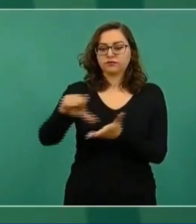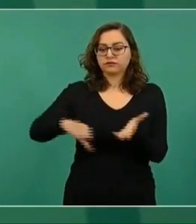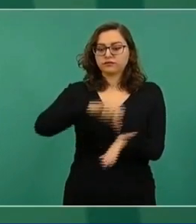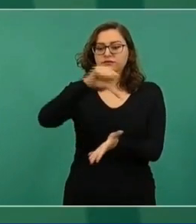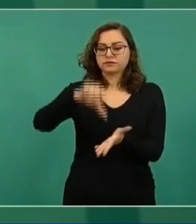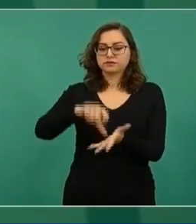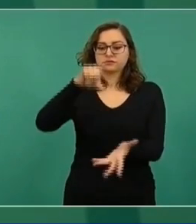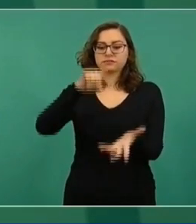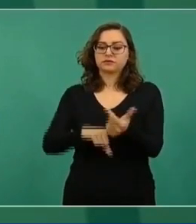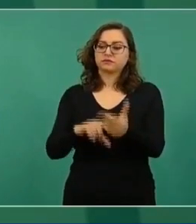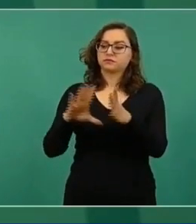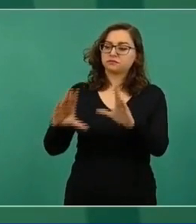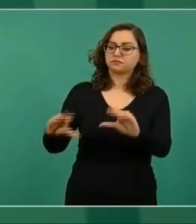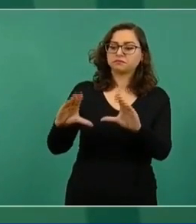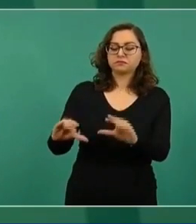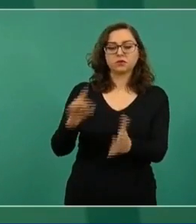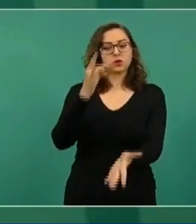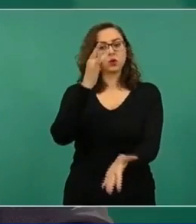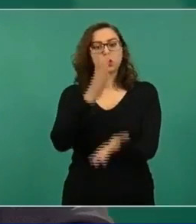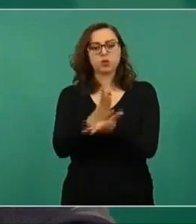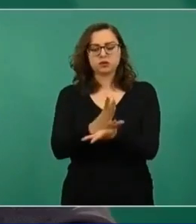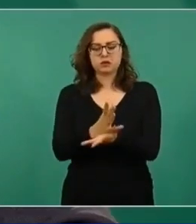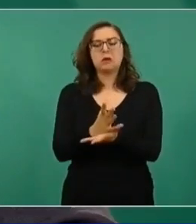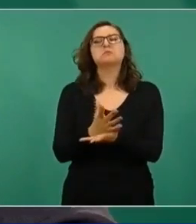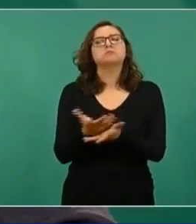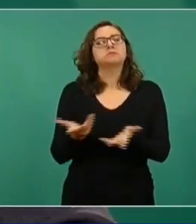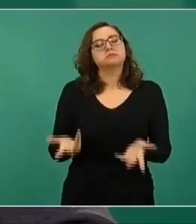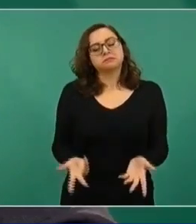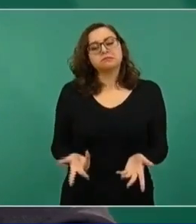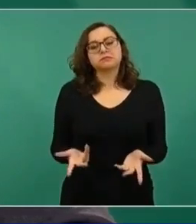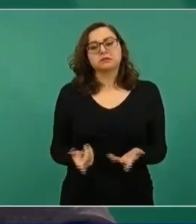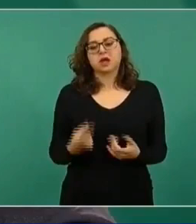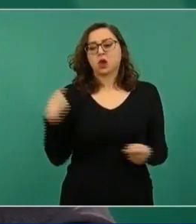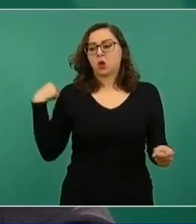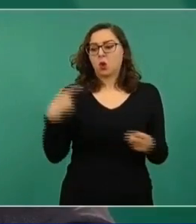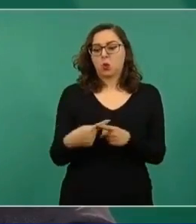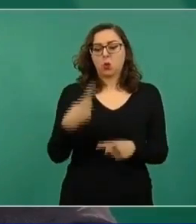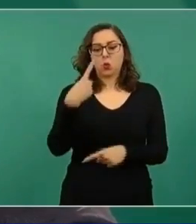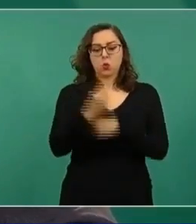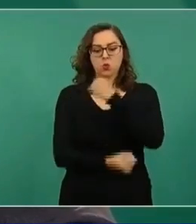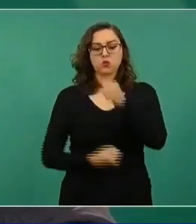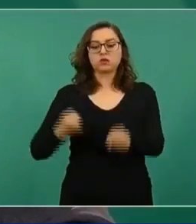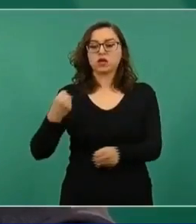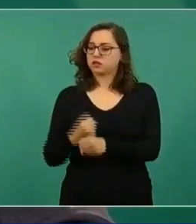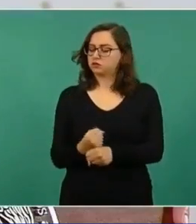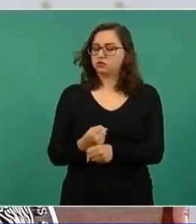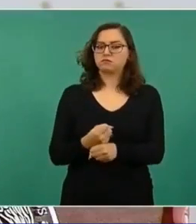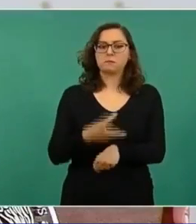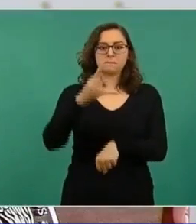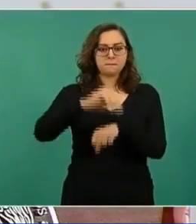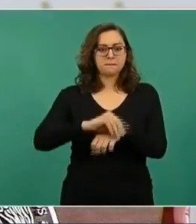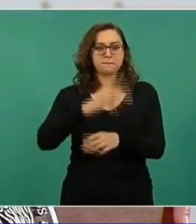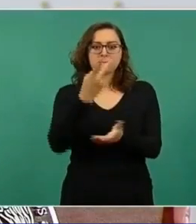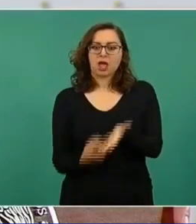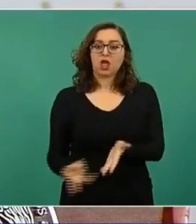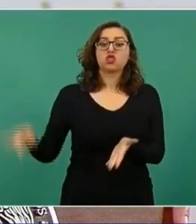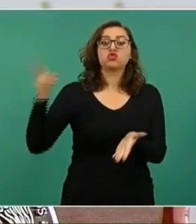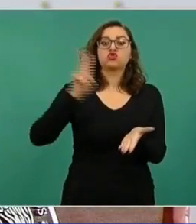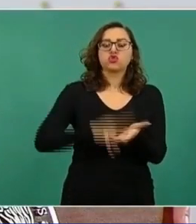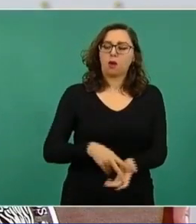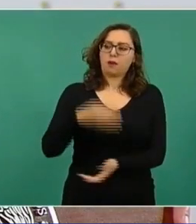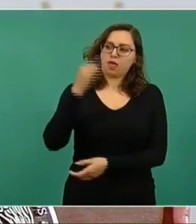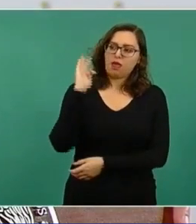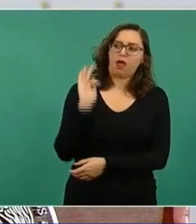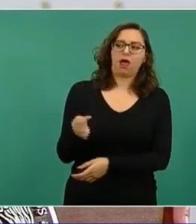se podían formar estos pacientes. Todavía lo tenemos. El primer año se duplicó el número de